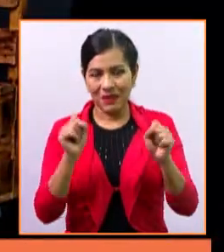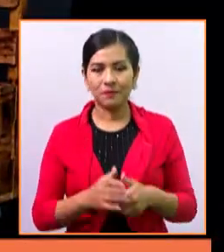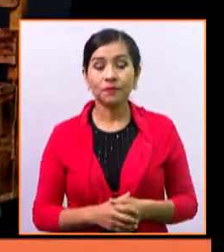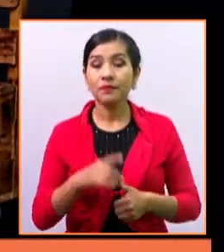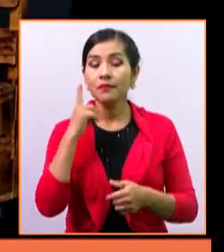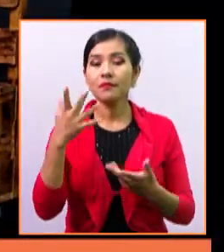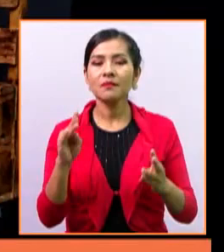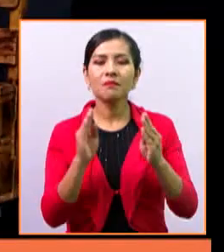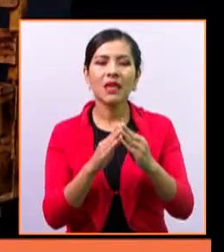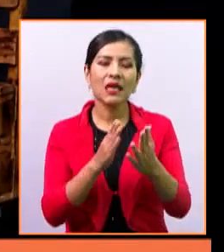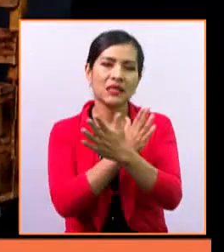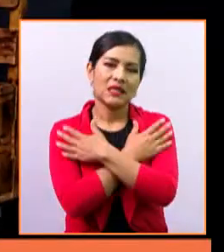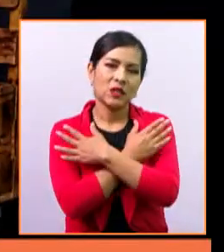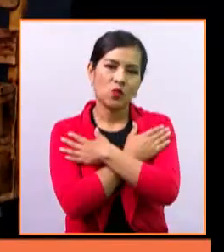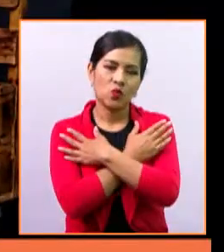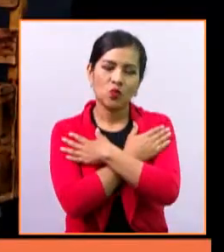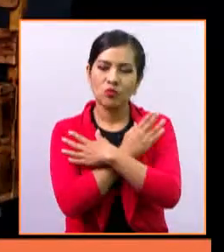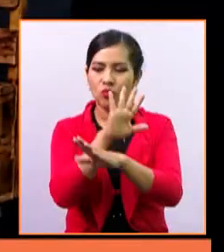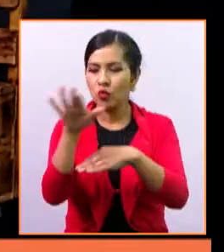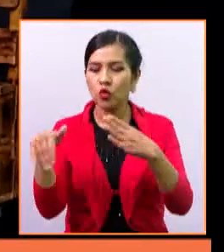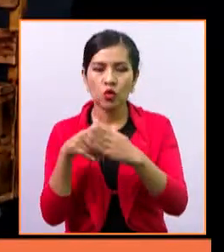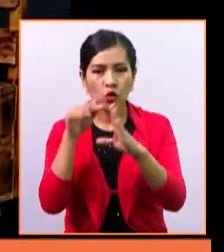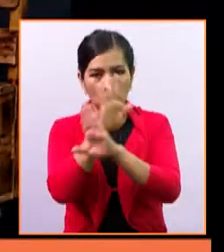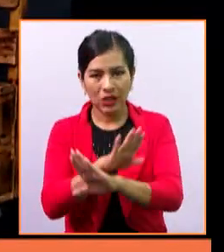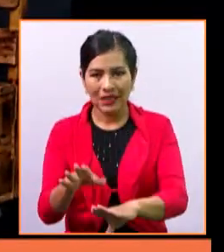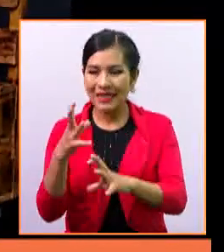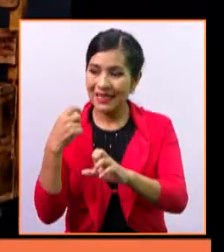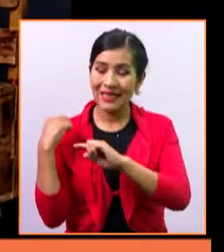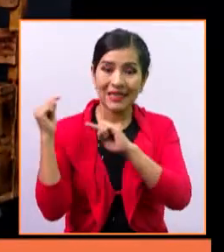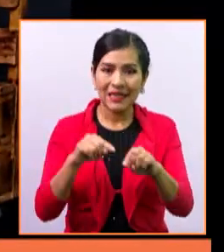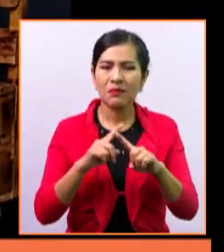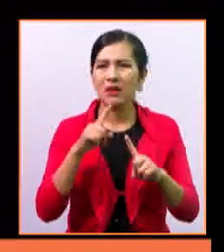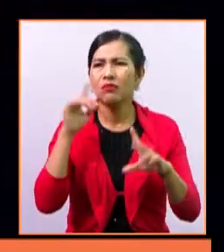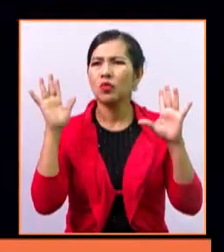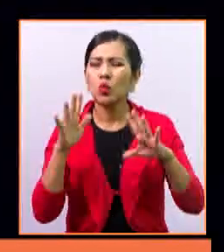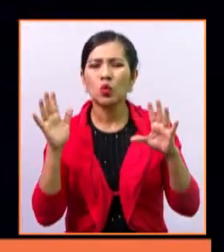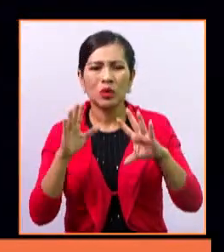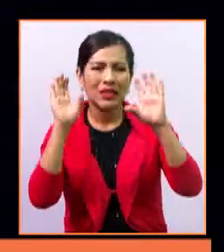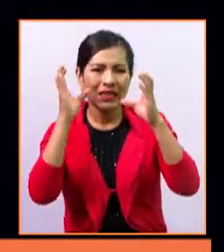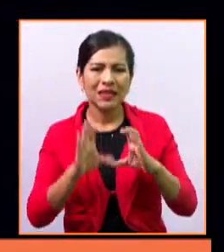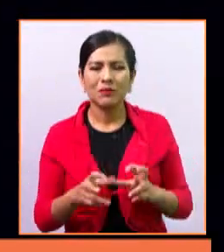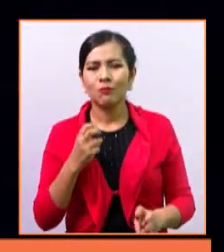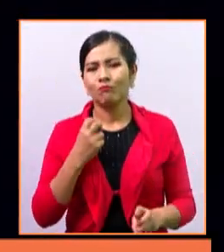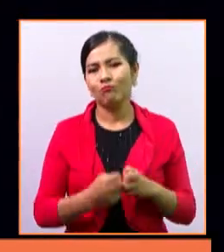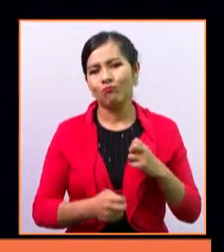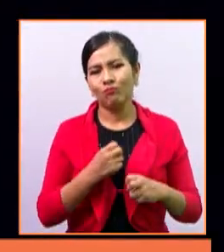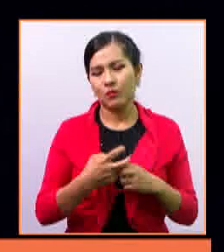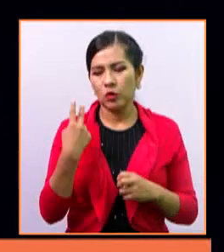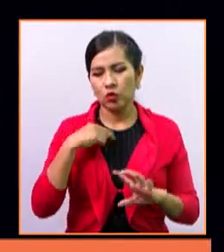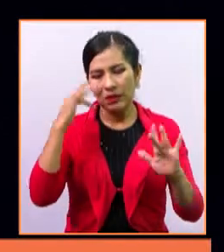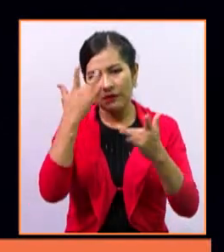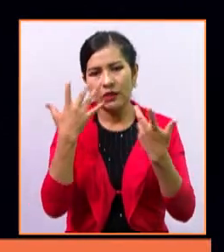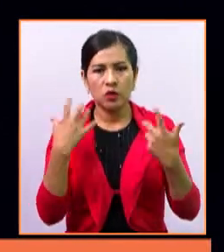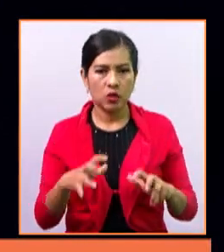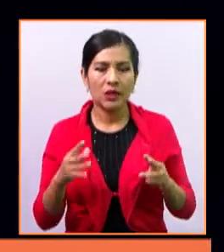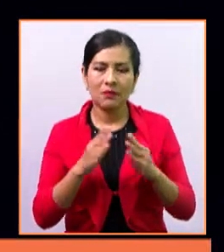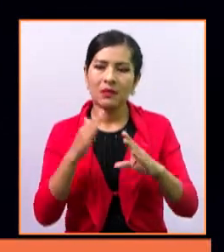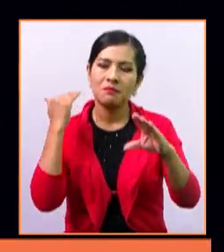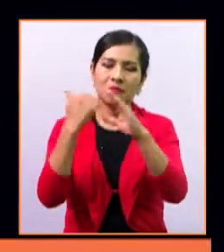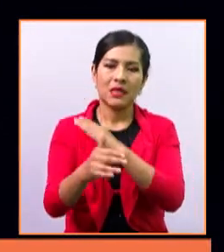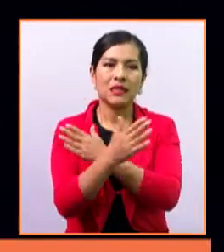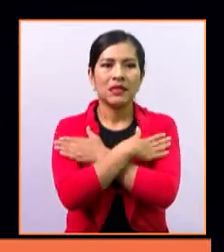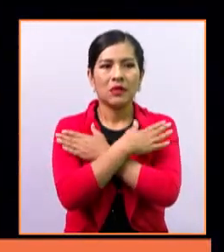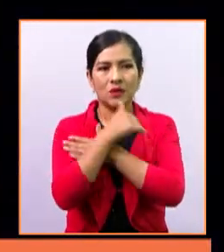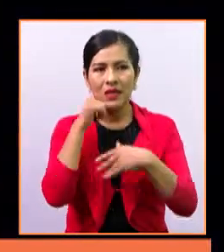favor. Que tenían que venir acá, ay, sí, pero por cuestiones de clima y también de la salud, a Capa y Yahuar, les quiero enviar un saludo muy especial a la hermana Juan